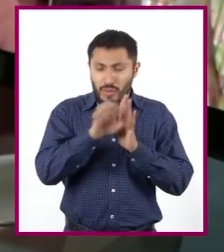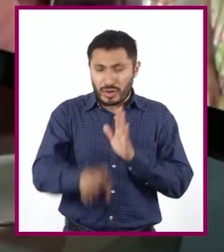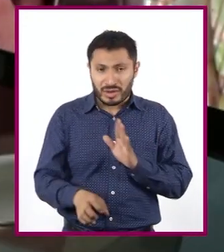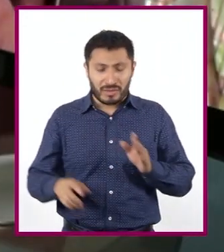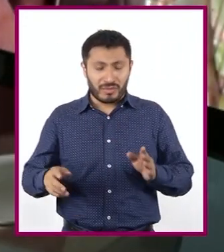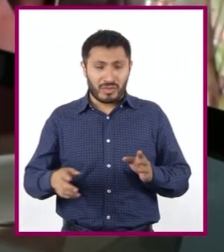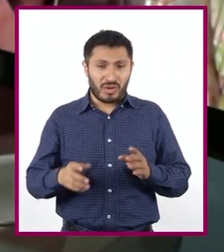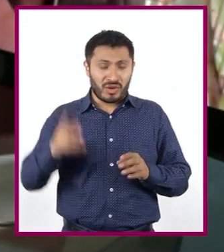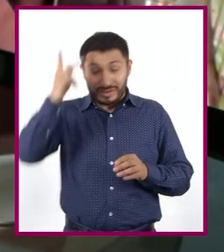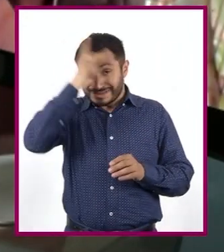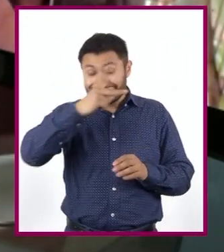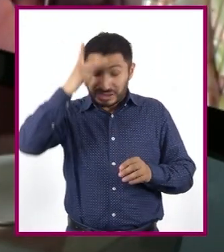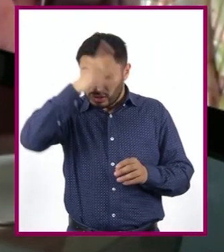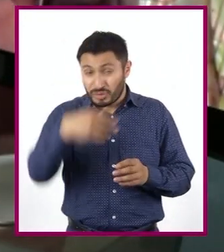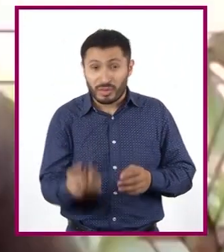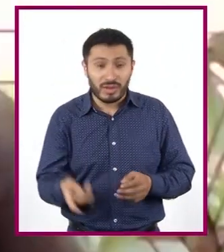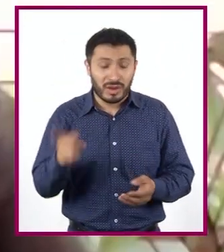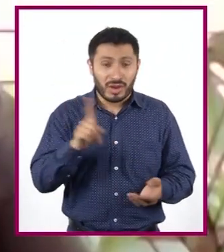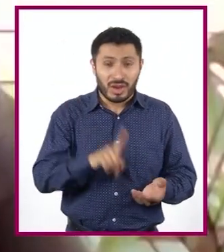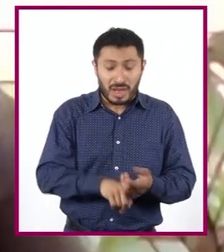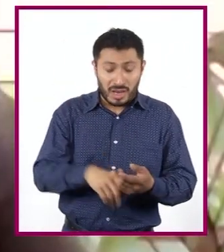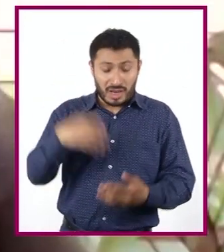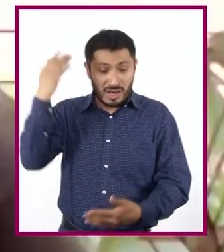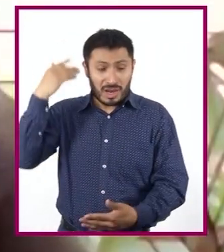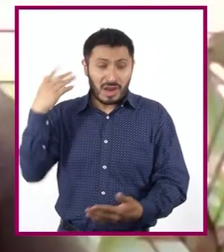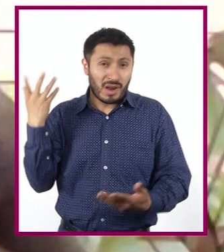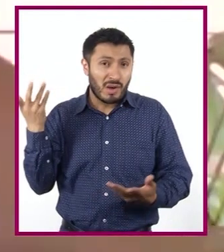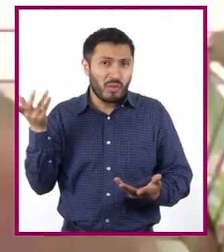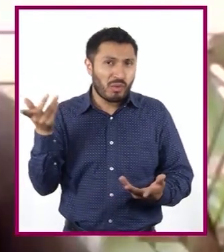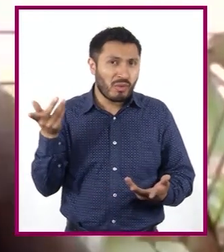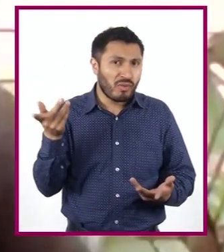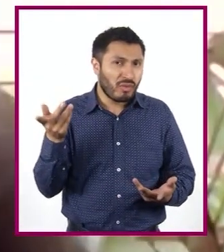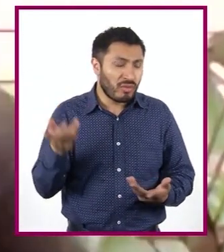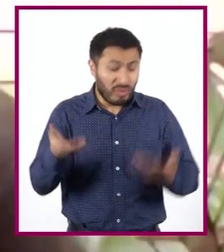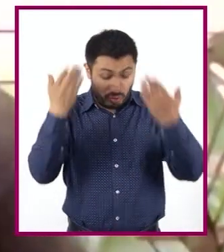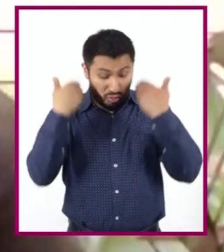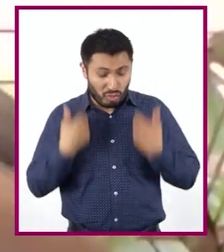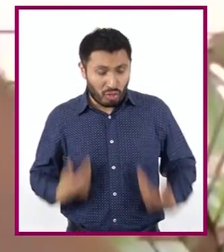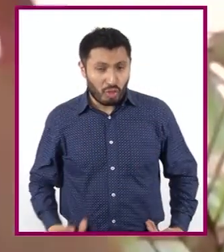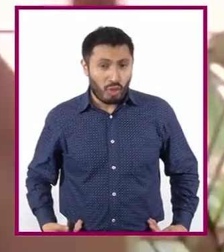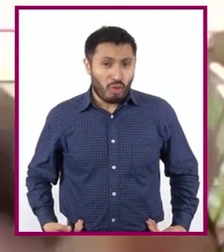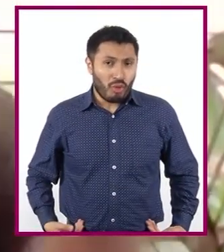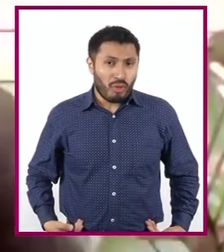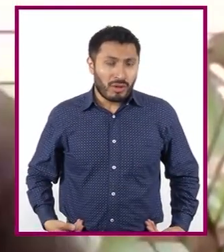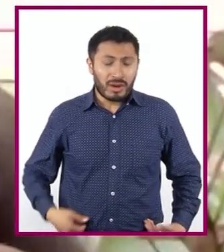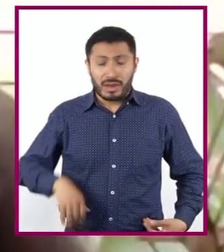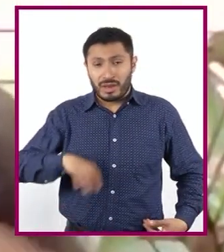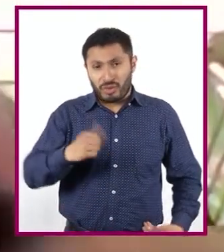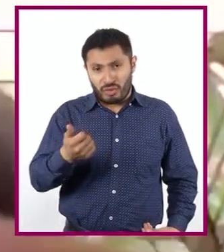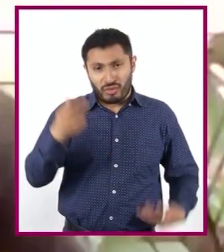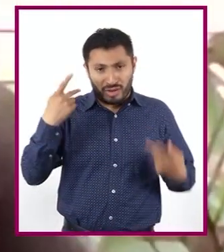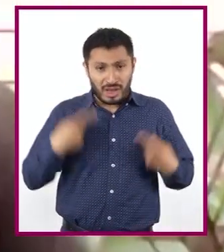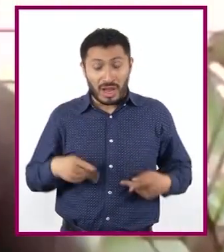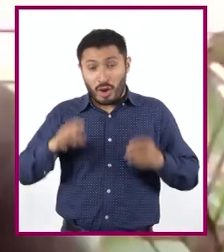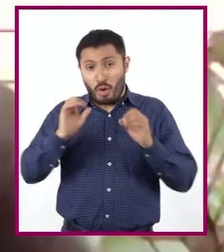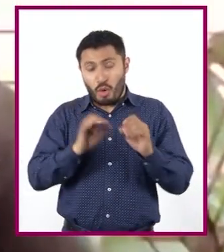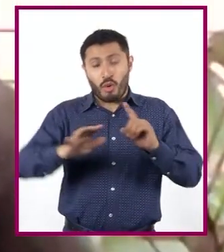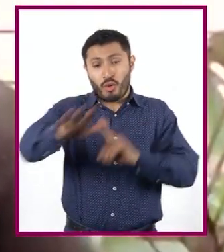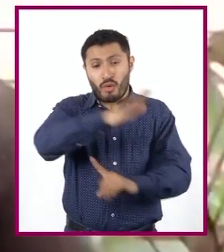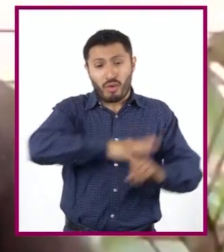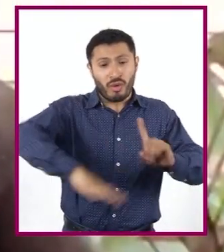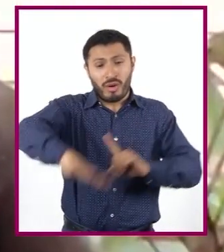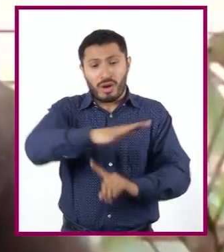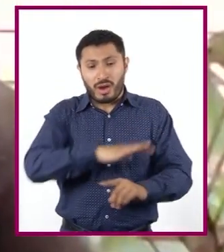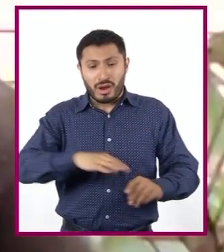finalmente, contestando esta última pregunta, me gustaría hacer mucho énfasis en que la cultura de toda la humanidad ha quedado almacenada en